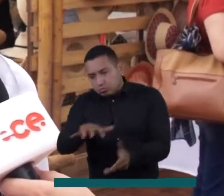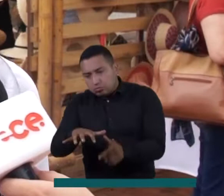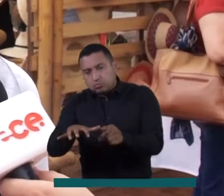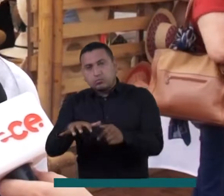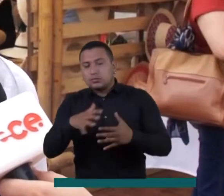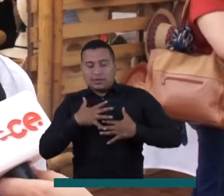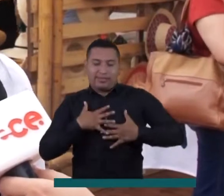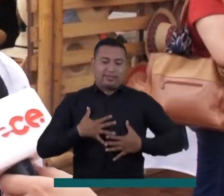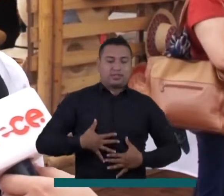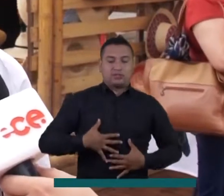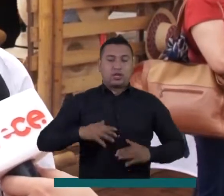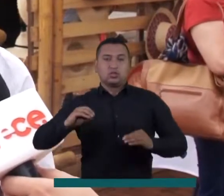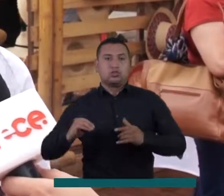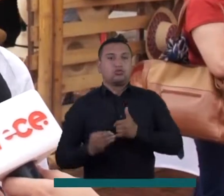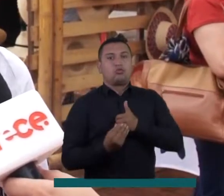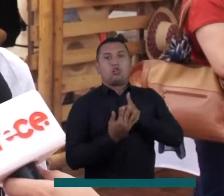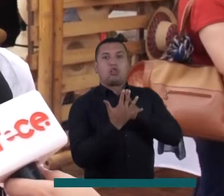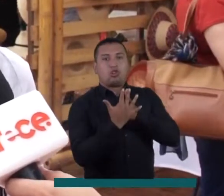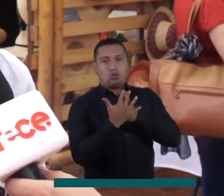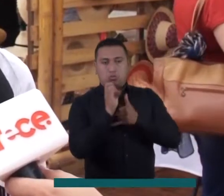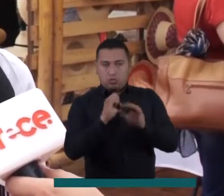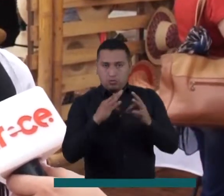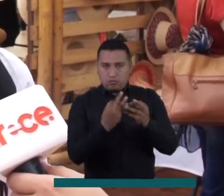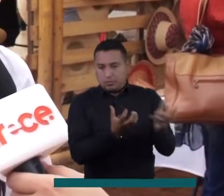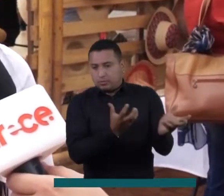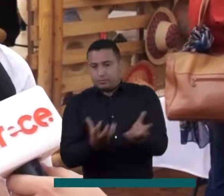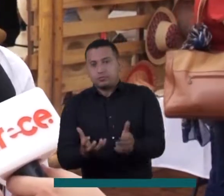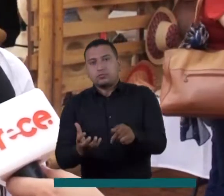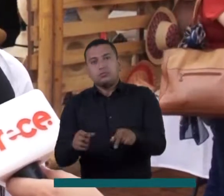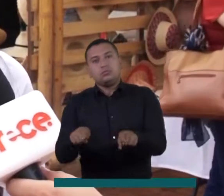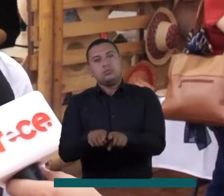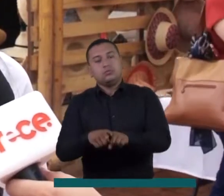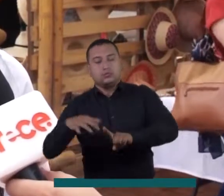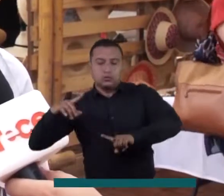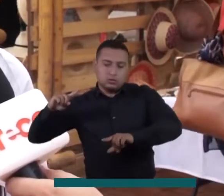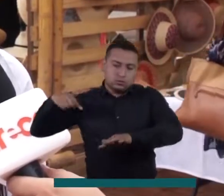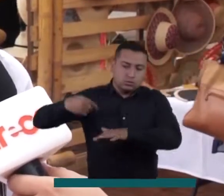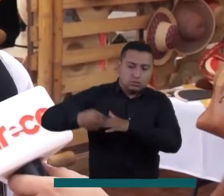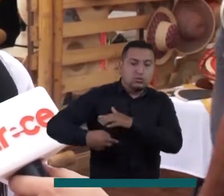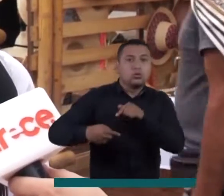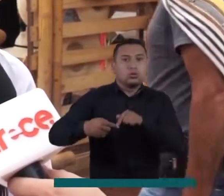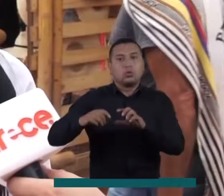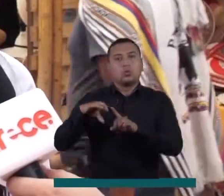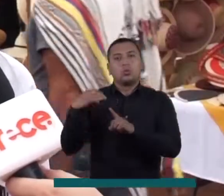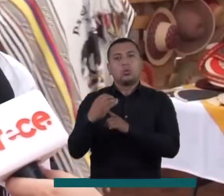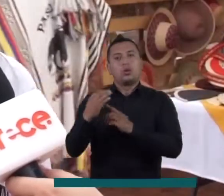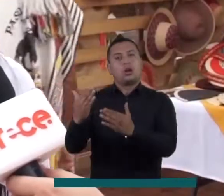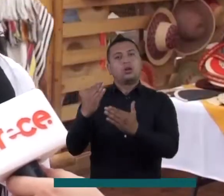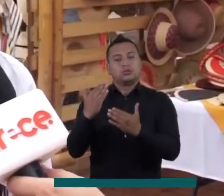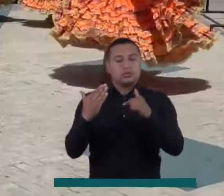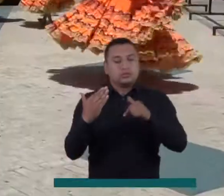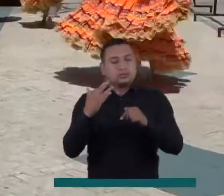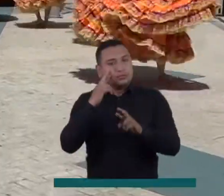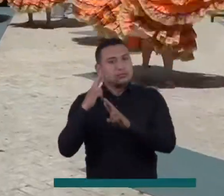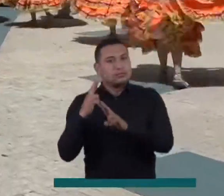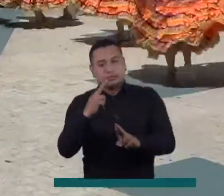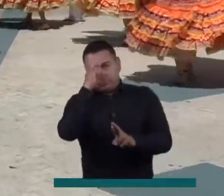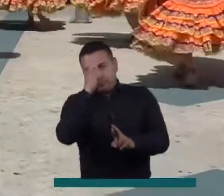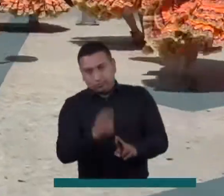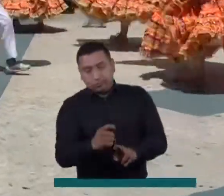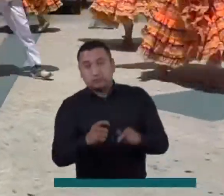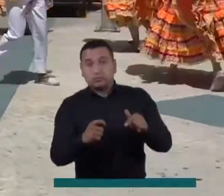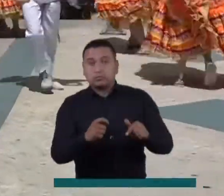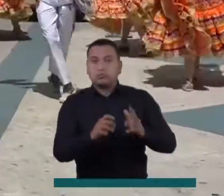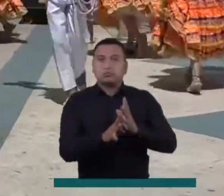llevarla disfrazada de folclor. Bueno, esto es un reconocimiento que hacemos a nuestras raíces, a nuestra cultura típica del Tolima.